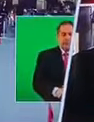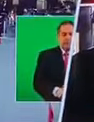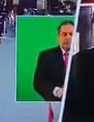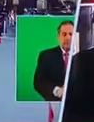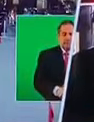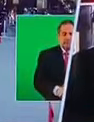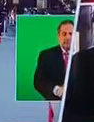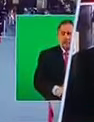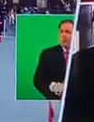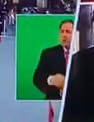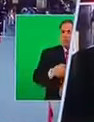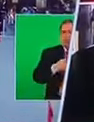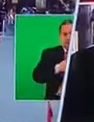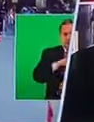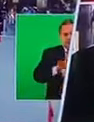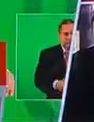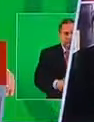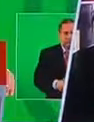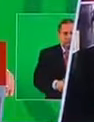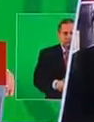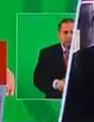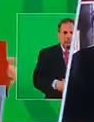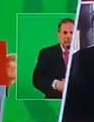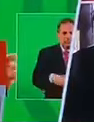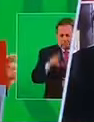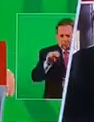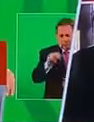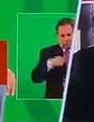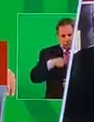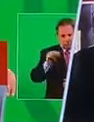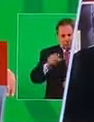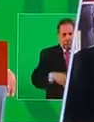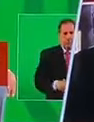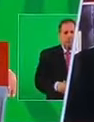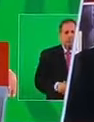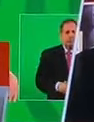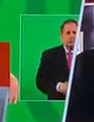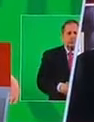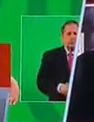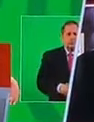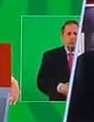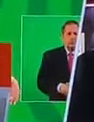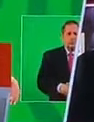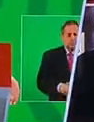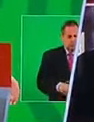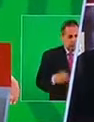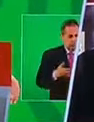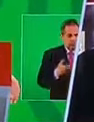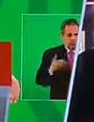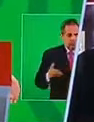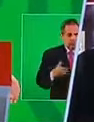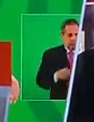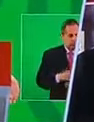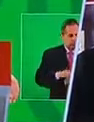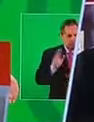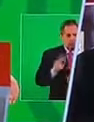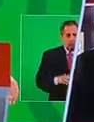prohibir, pero claro, pues sí, pues está prohibido tantas cosas en la vida por desgracia o por protegernos precisamente